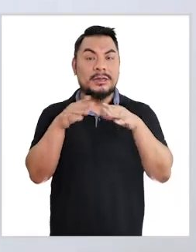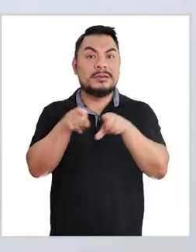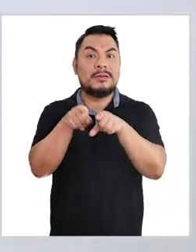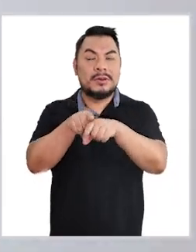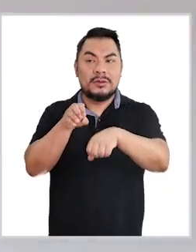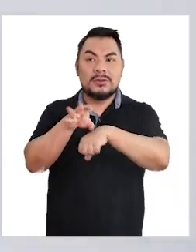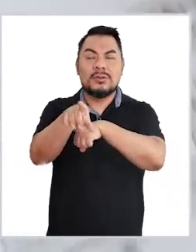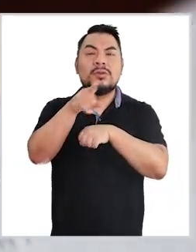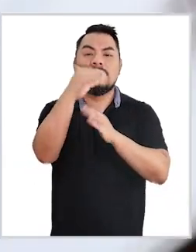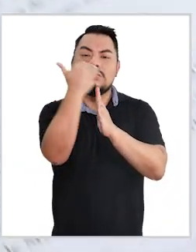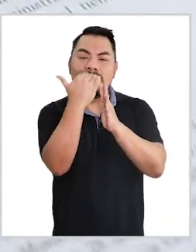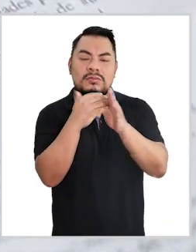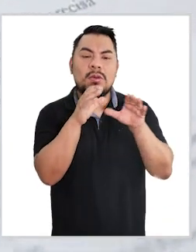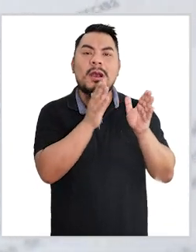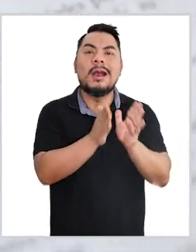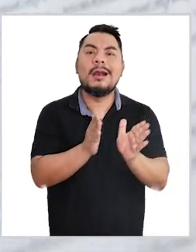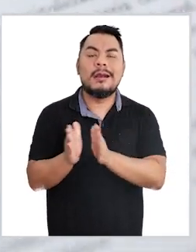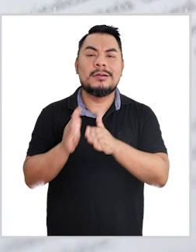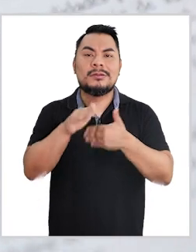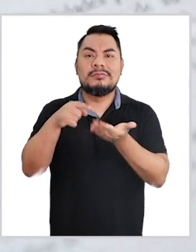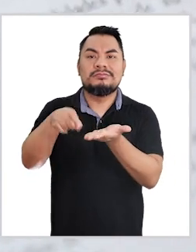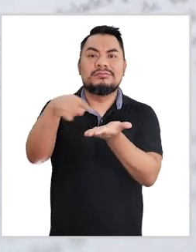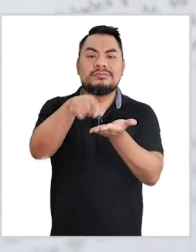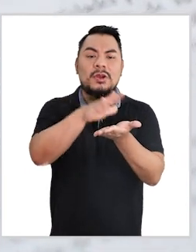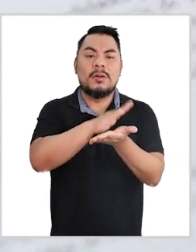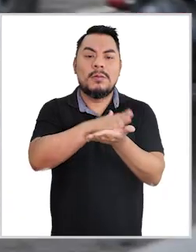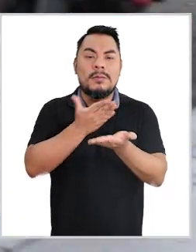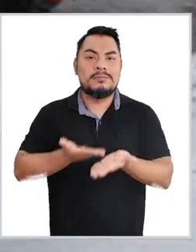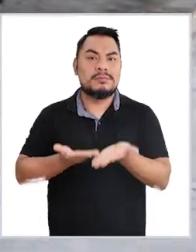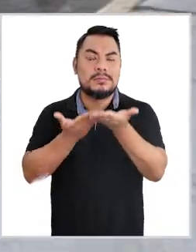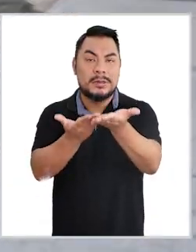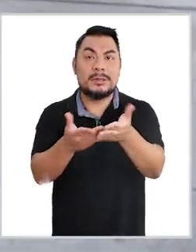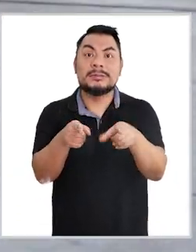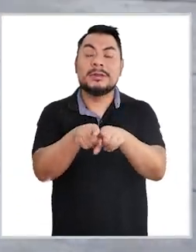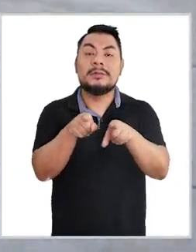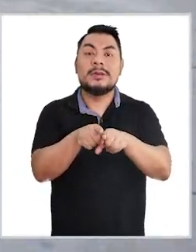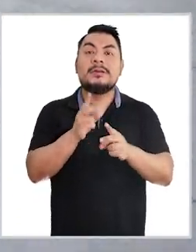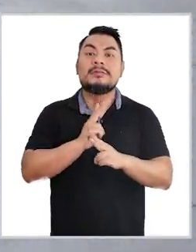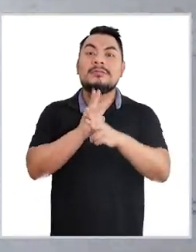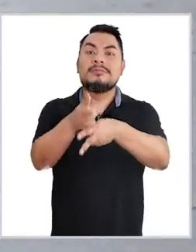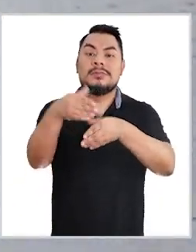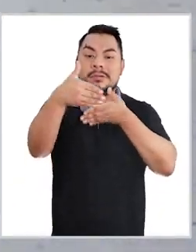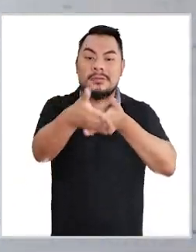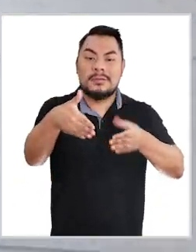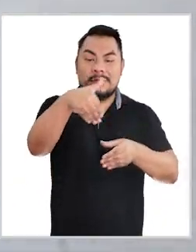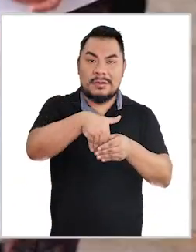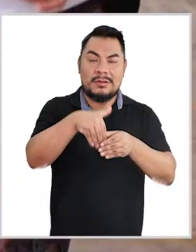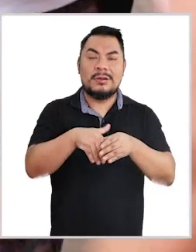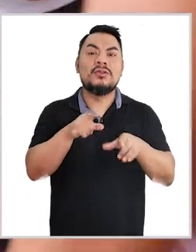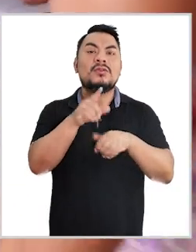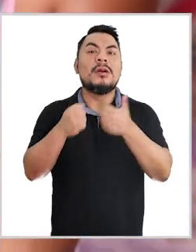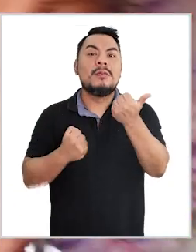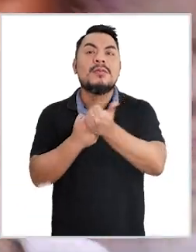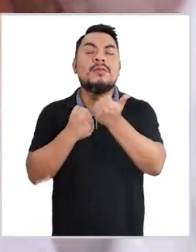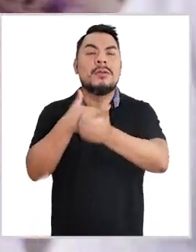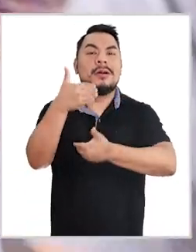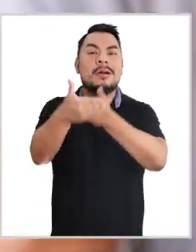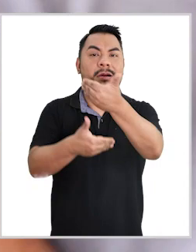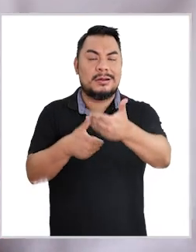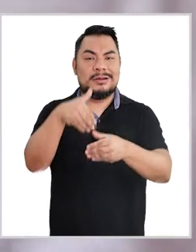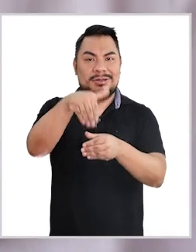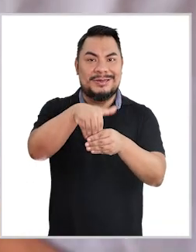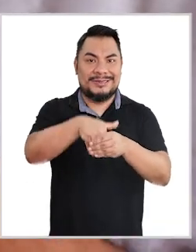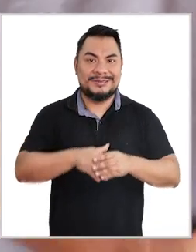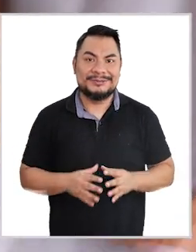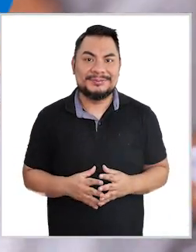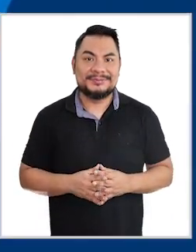en el diseño, producción y reparto de su material, así como el préstamo de ánforas, cabinas y apoyo durante el desarrollo de la